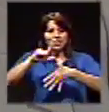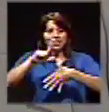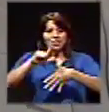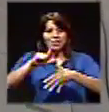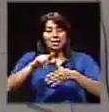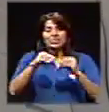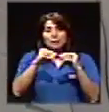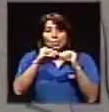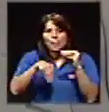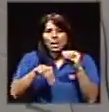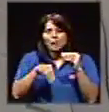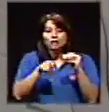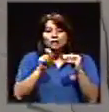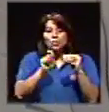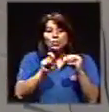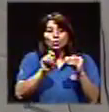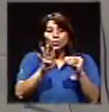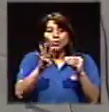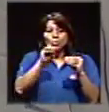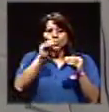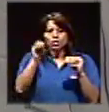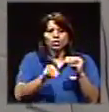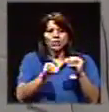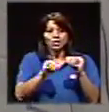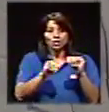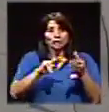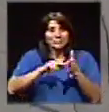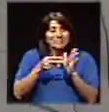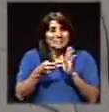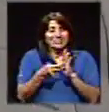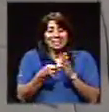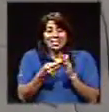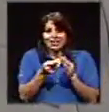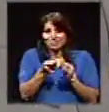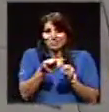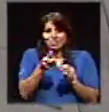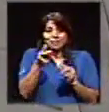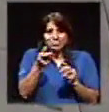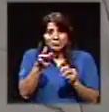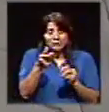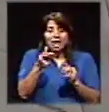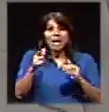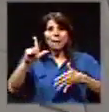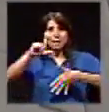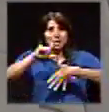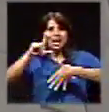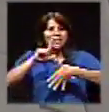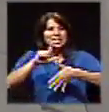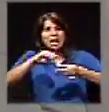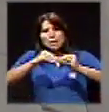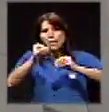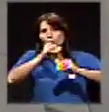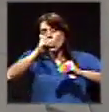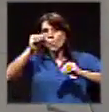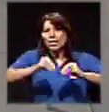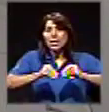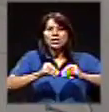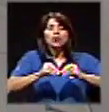de 1.4% del PIB. O sea, menos de la mitad de un 1%. Uh-huh. El promedio de América Latina es 0.80 y